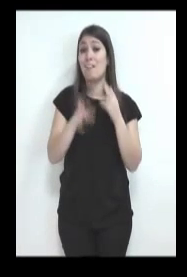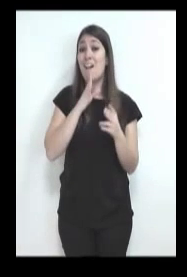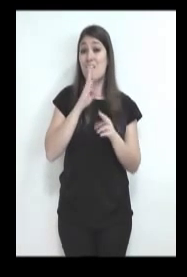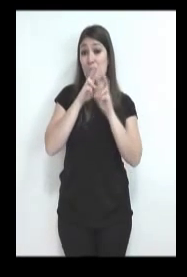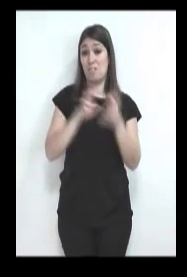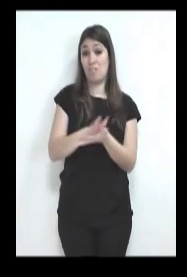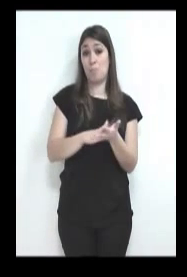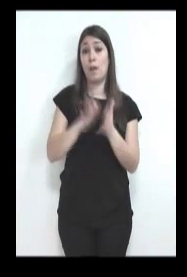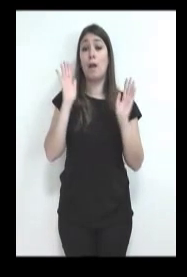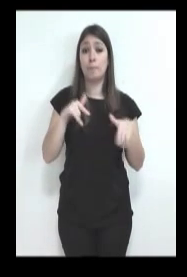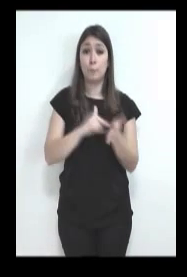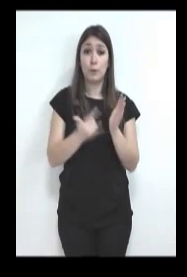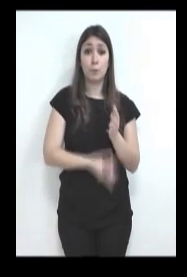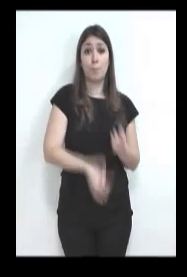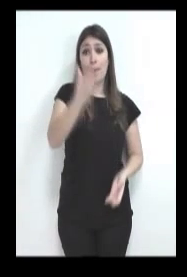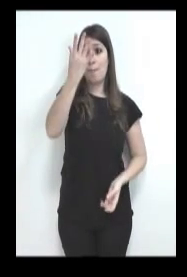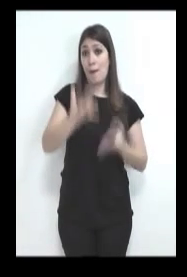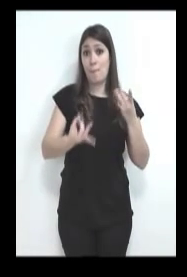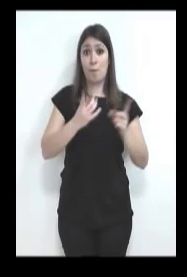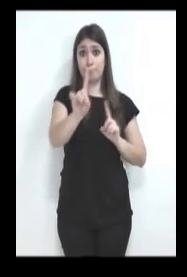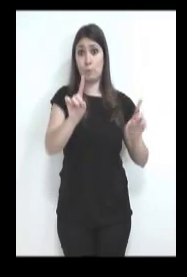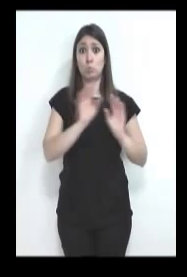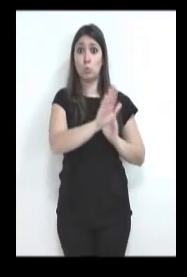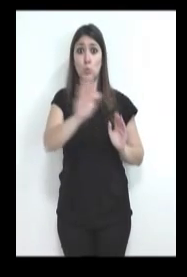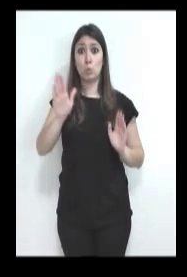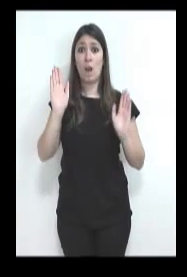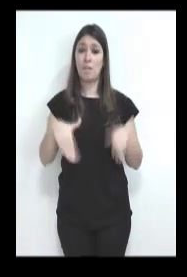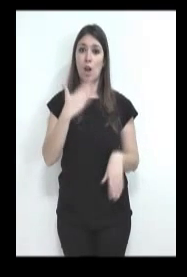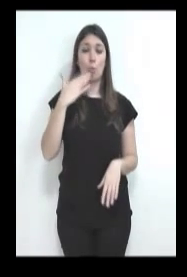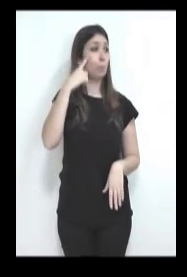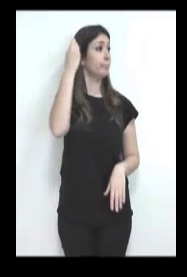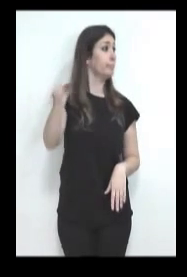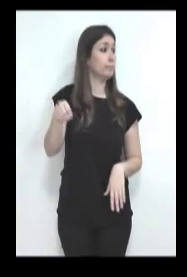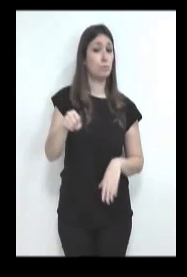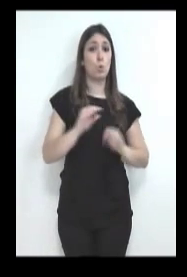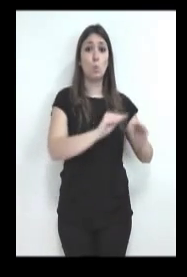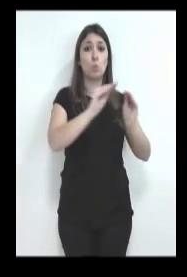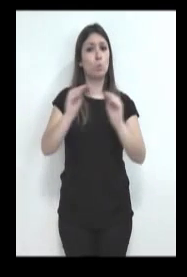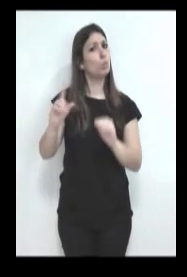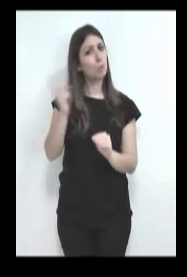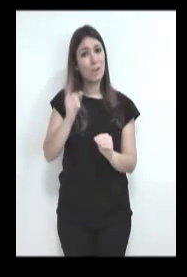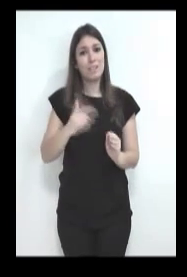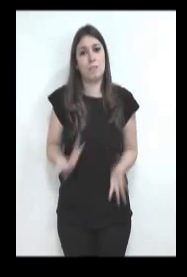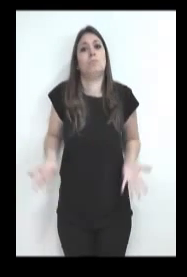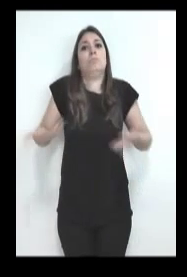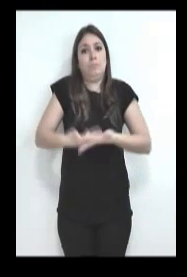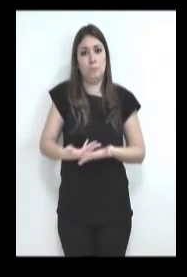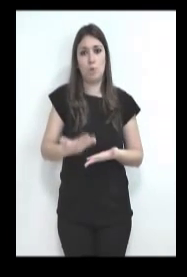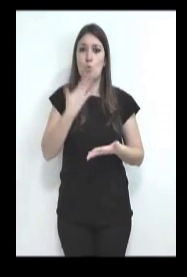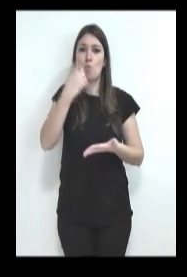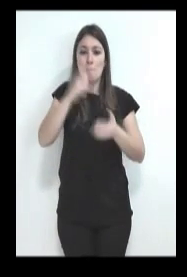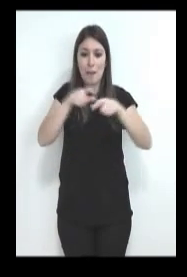principio, de proyectos individuales, independientes y que no se hablan. Lo que queremos es un ecosistema donde haya